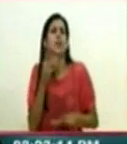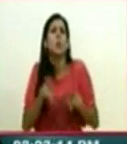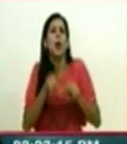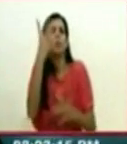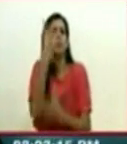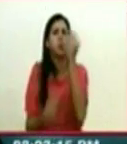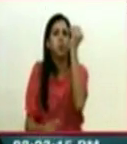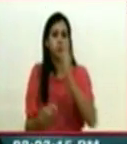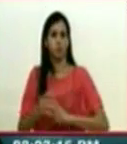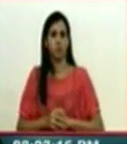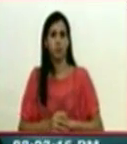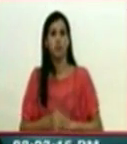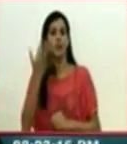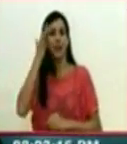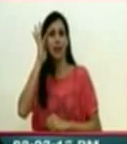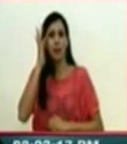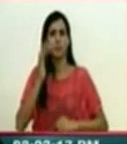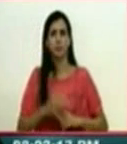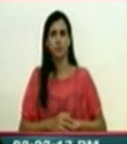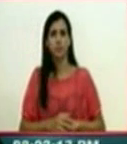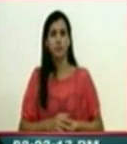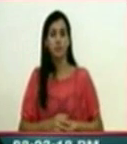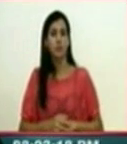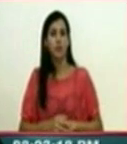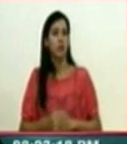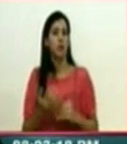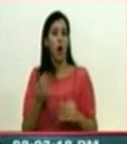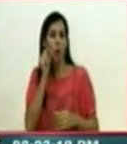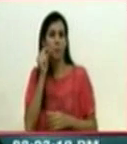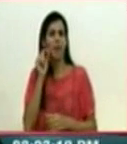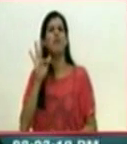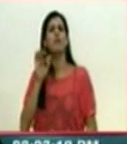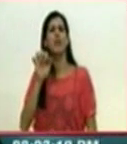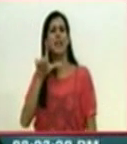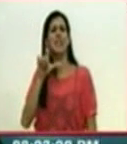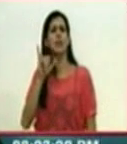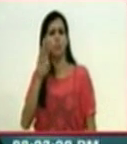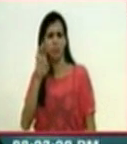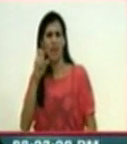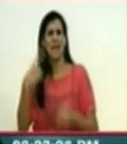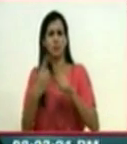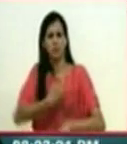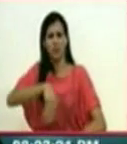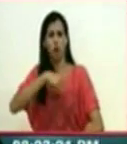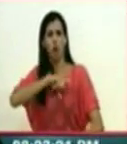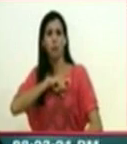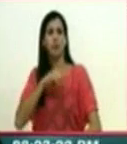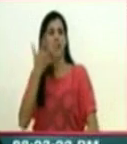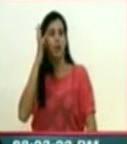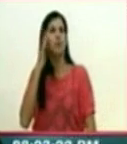Yo creo que en el fondo él descubrió que había sido un gran error haber venido